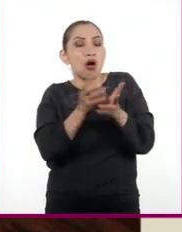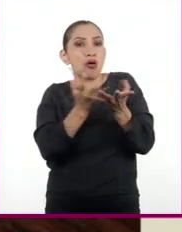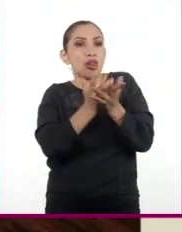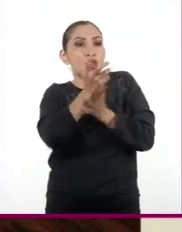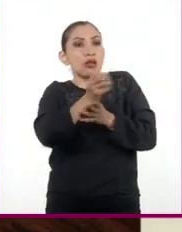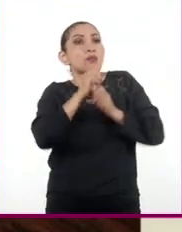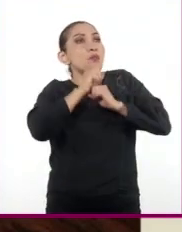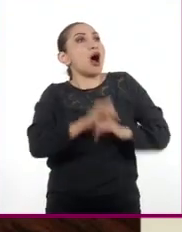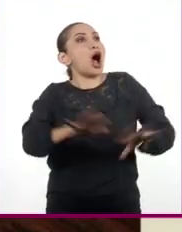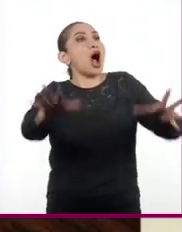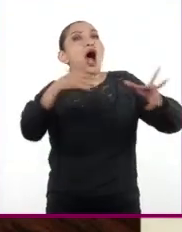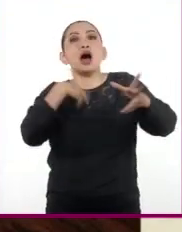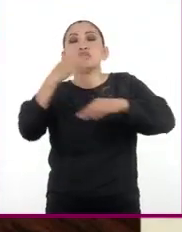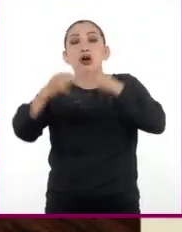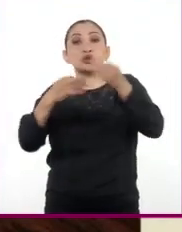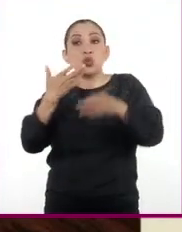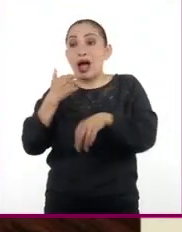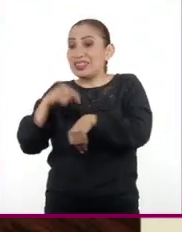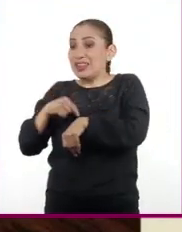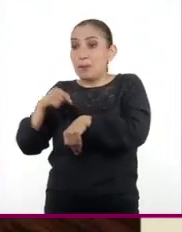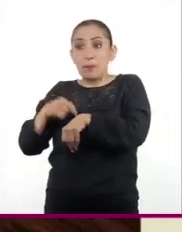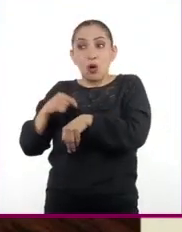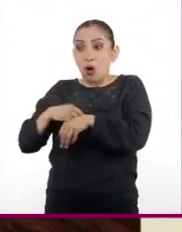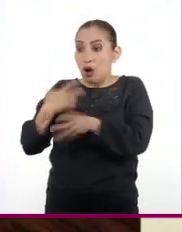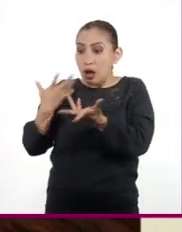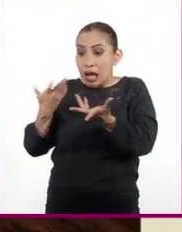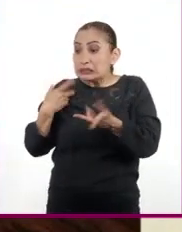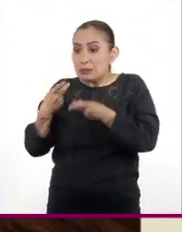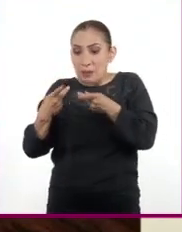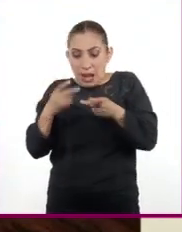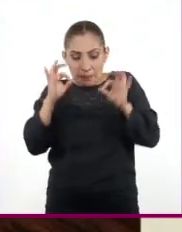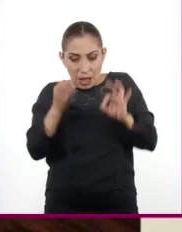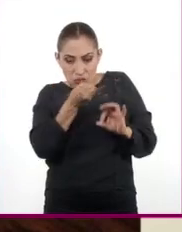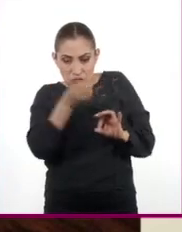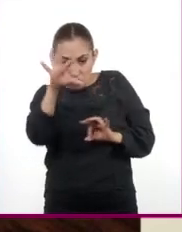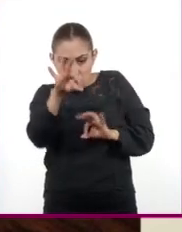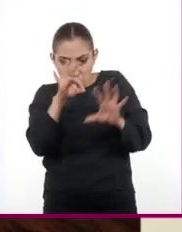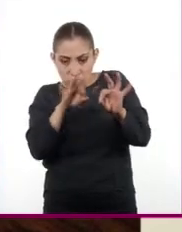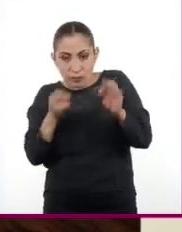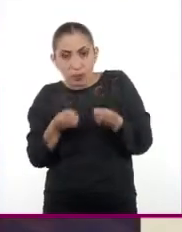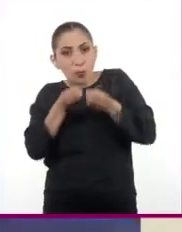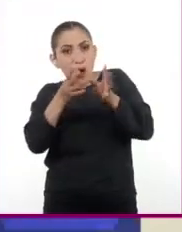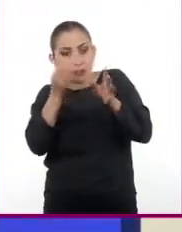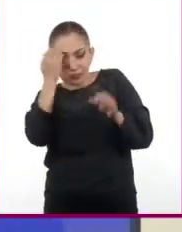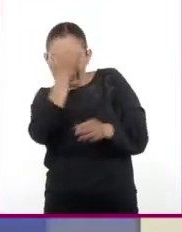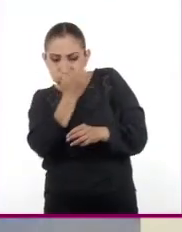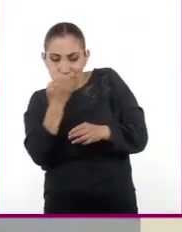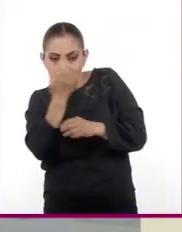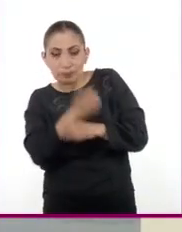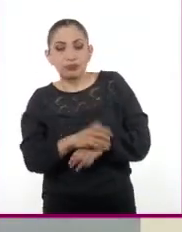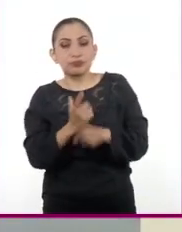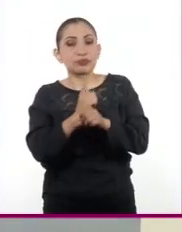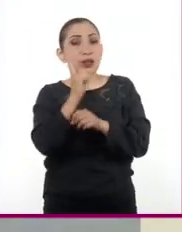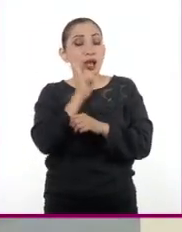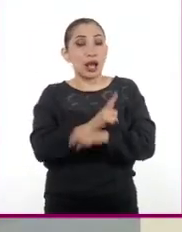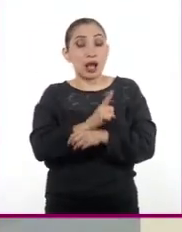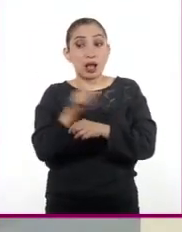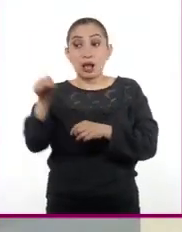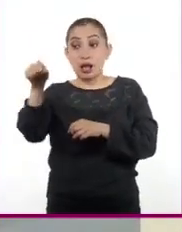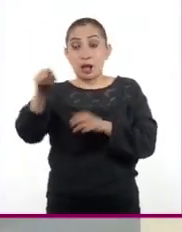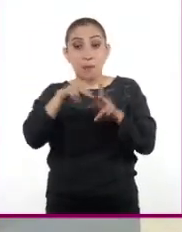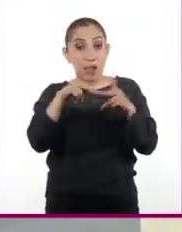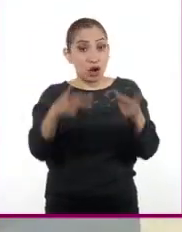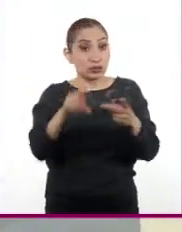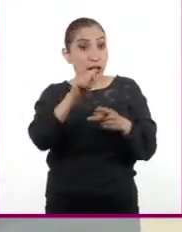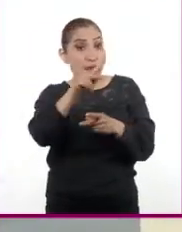en su transmisión, que no da tiempo a los medios para que realmente ellos mismos diluciden. Licenciada, ¿los medios